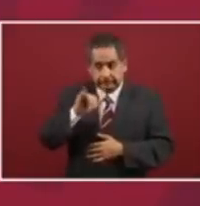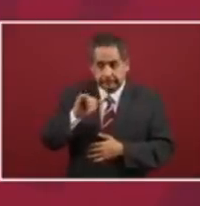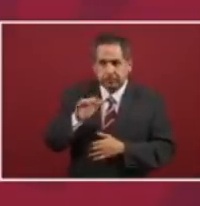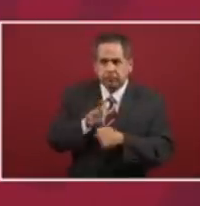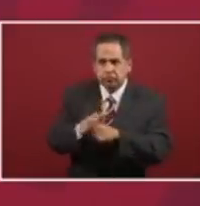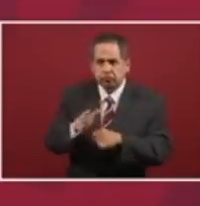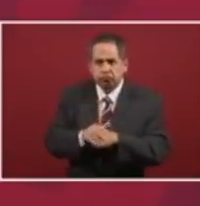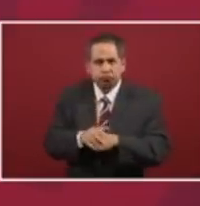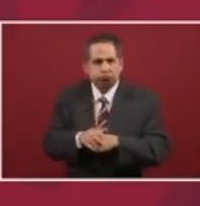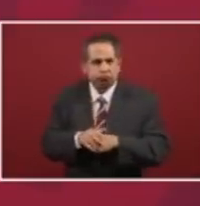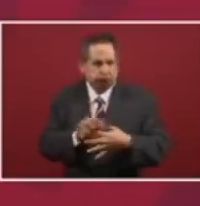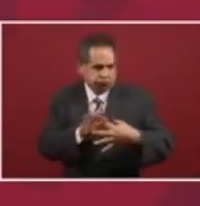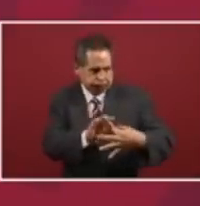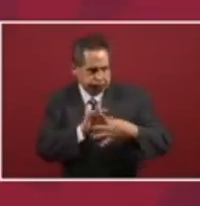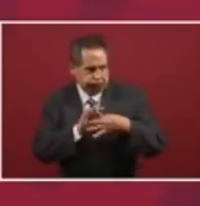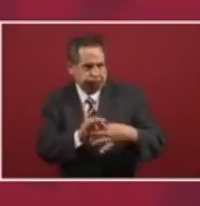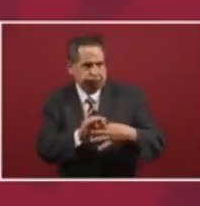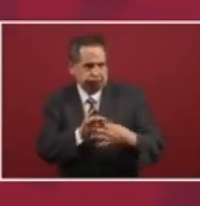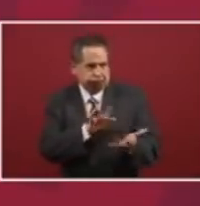es la cooperación